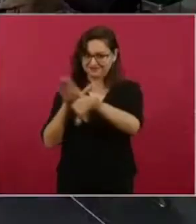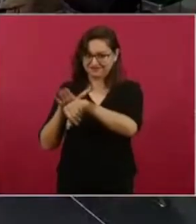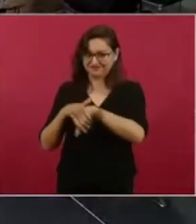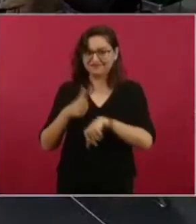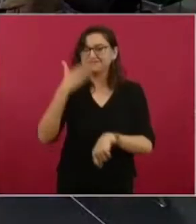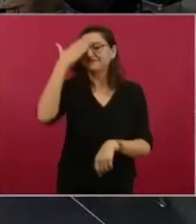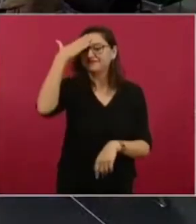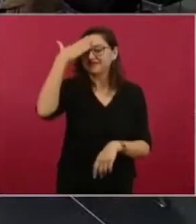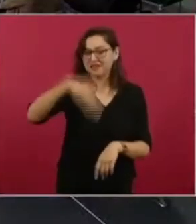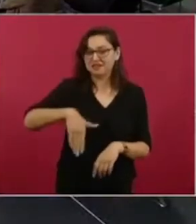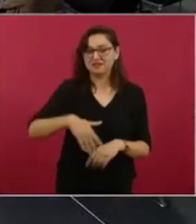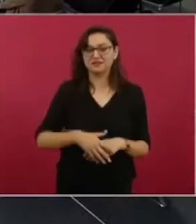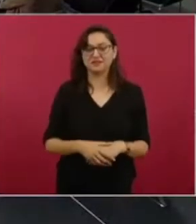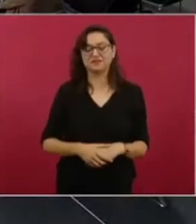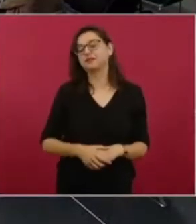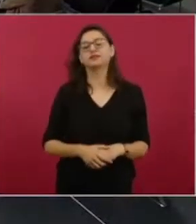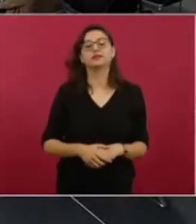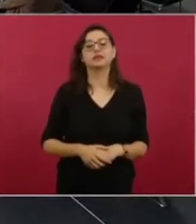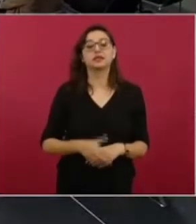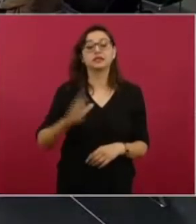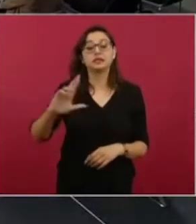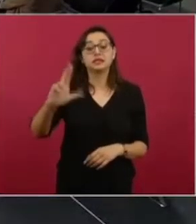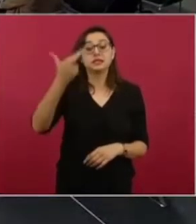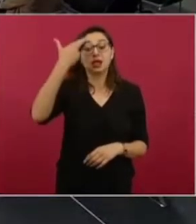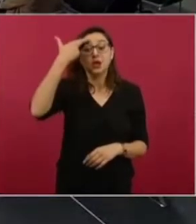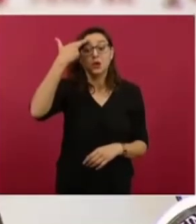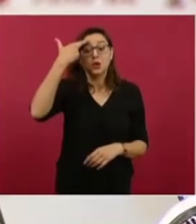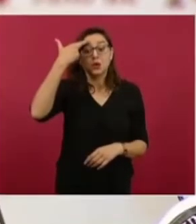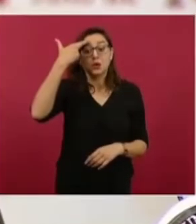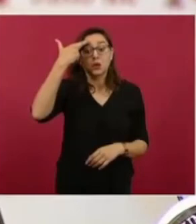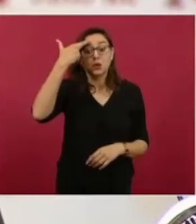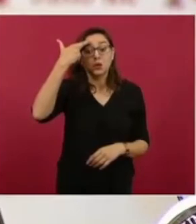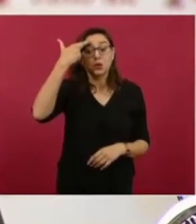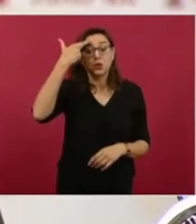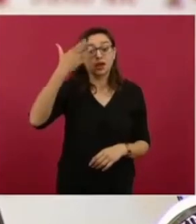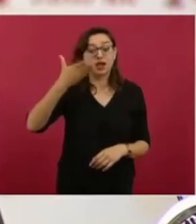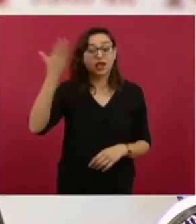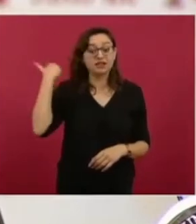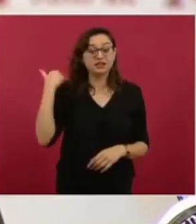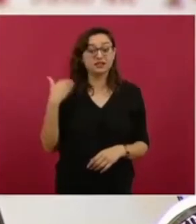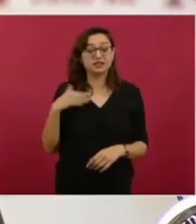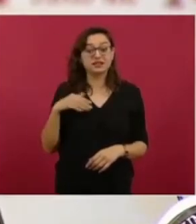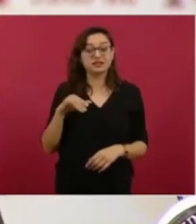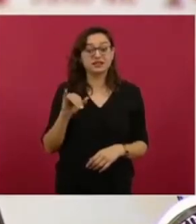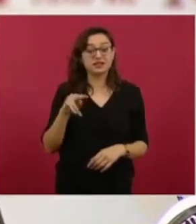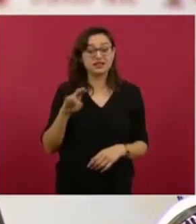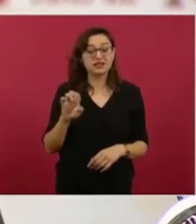Porque si no, ¿se acuerdan del papelito aquel que tenía el INE?